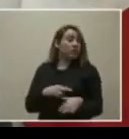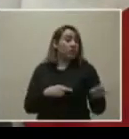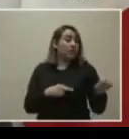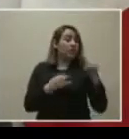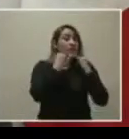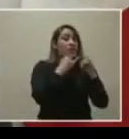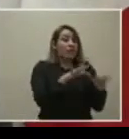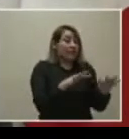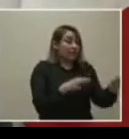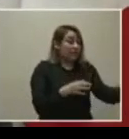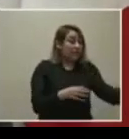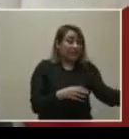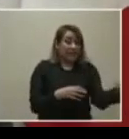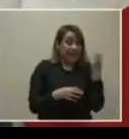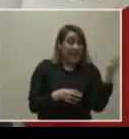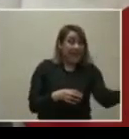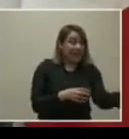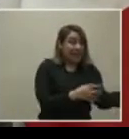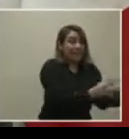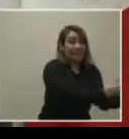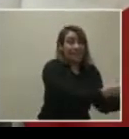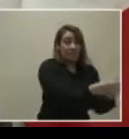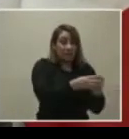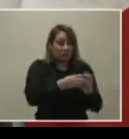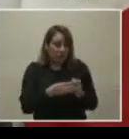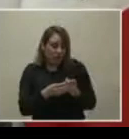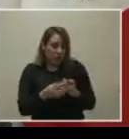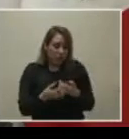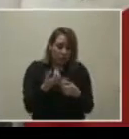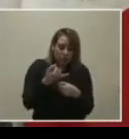tenemos la responsabilidad de agotar todas y cada una de ellas.